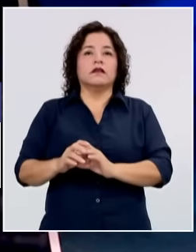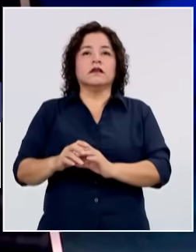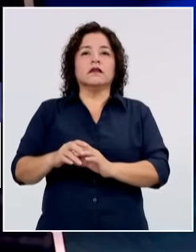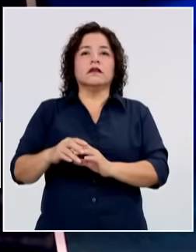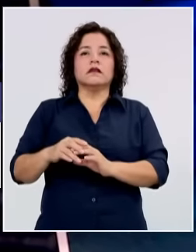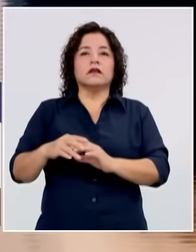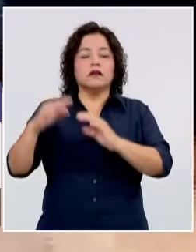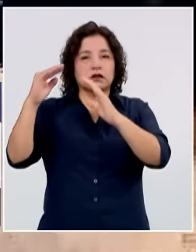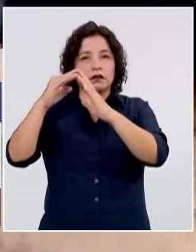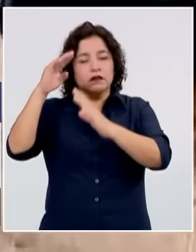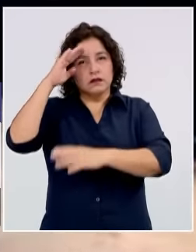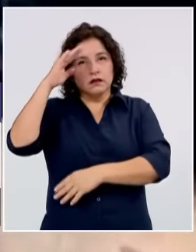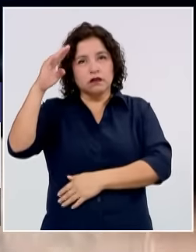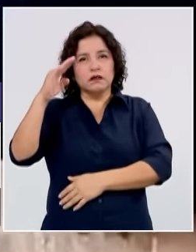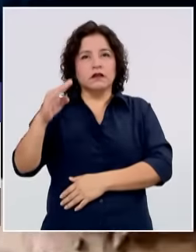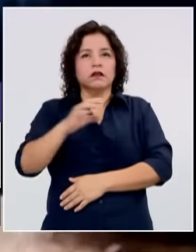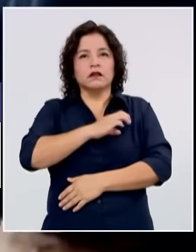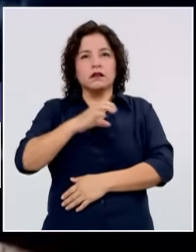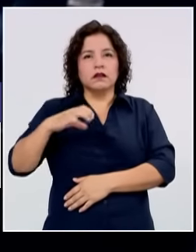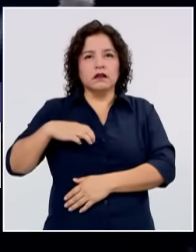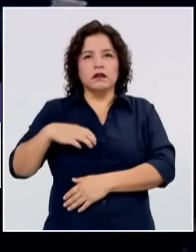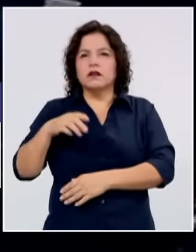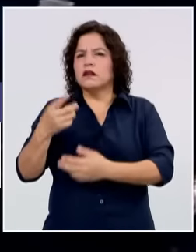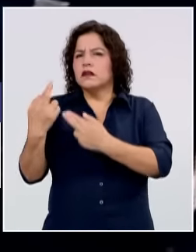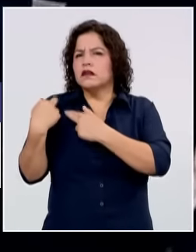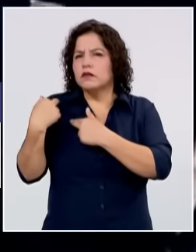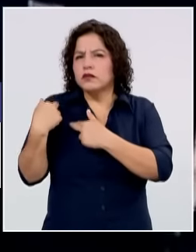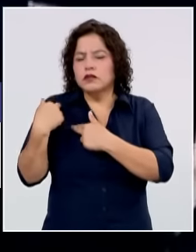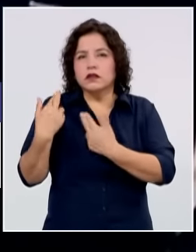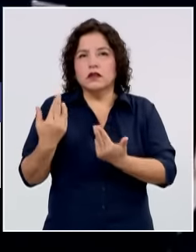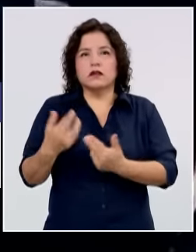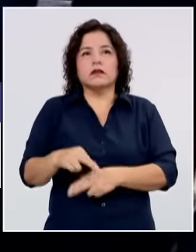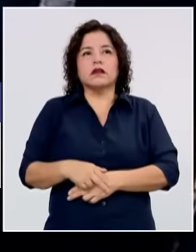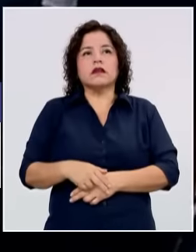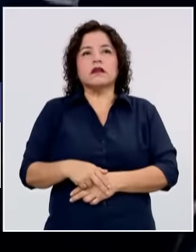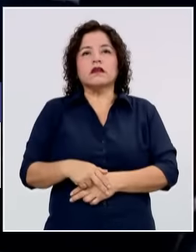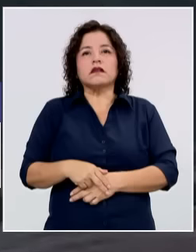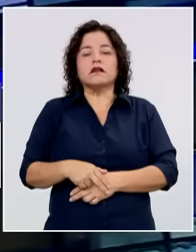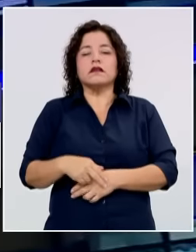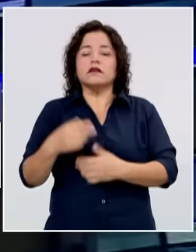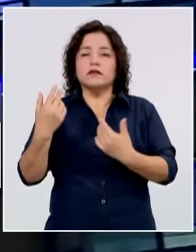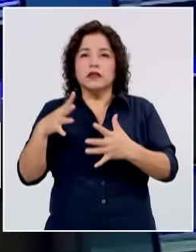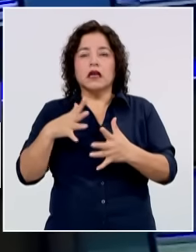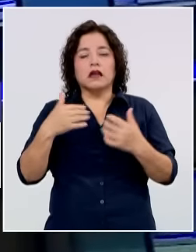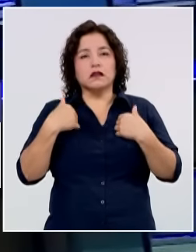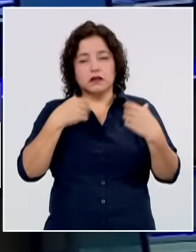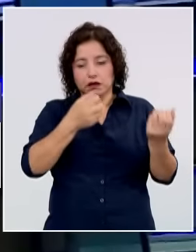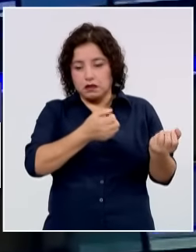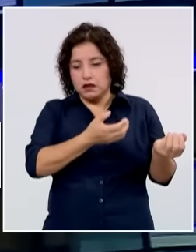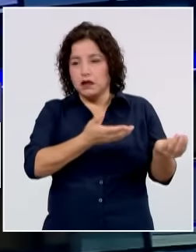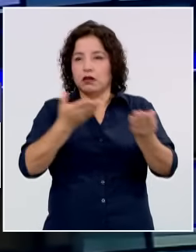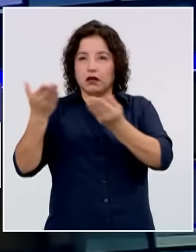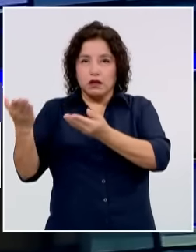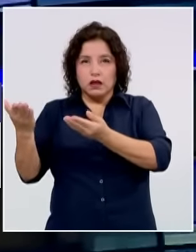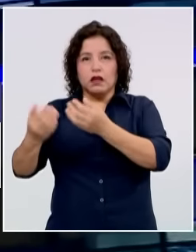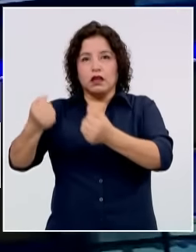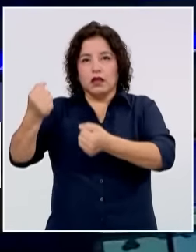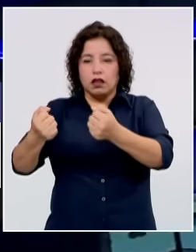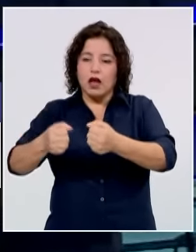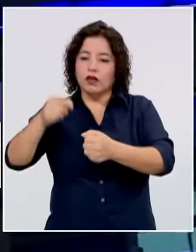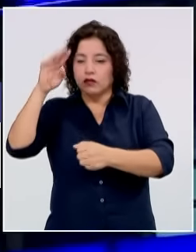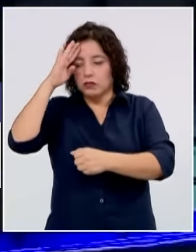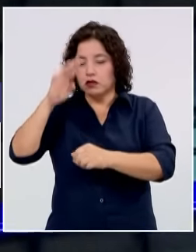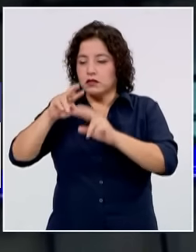Queen tiene a cargo este caso el vehículo involucrado ya se encuentra allá entendemos que la policía Está realizando las